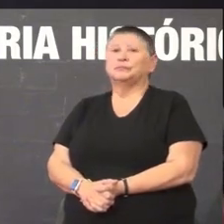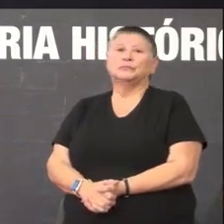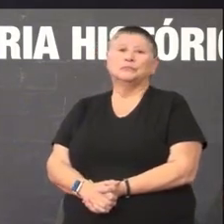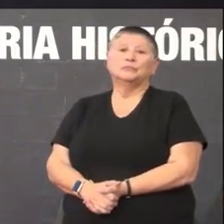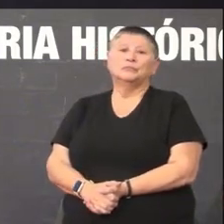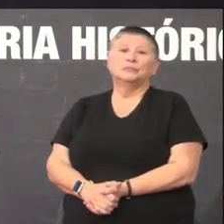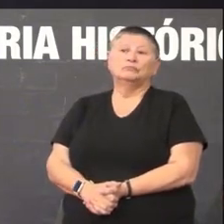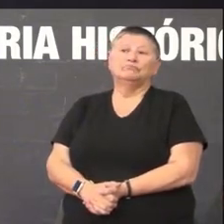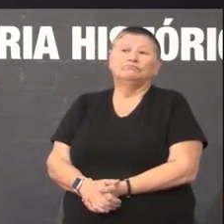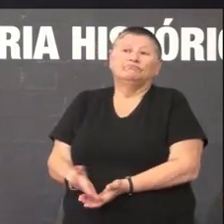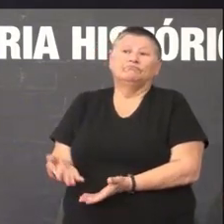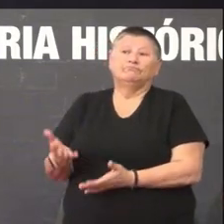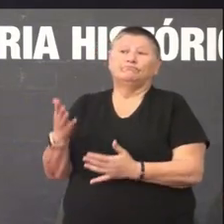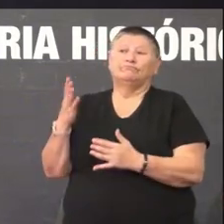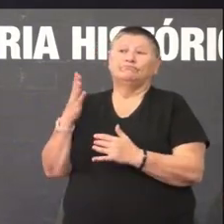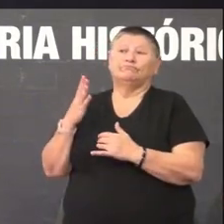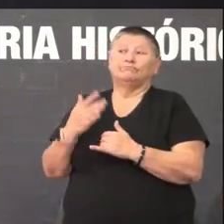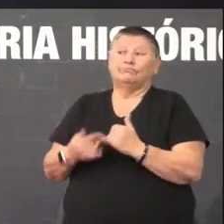Y al final,